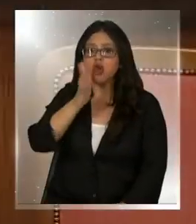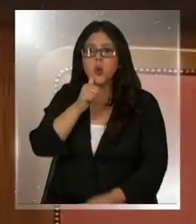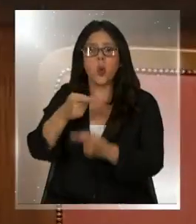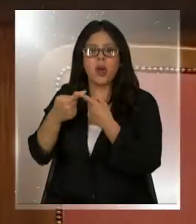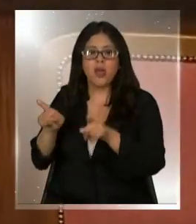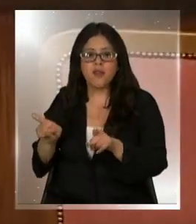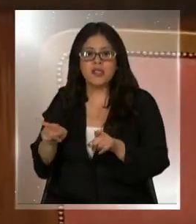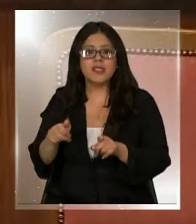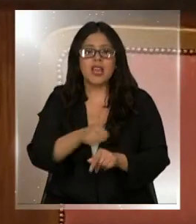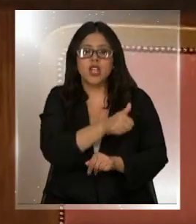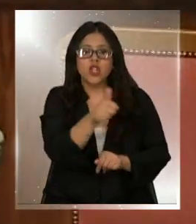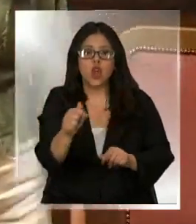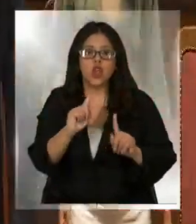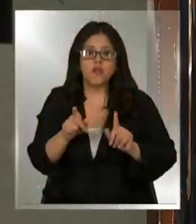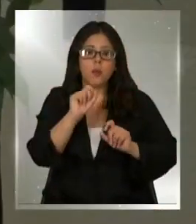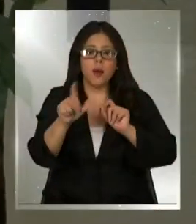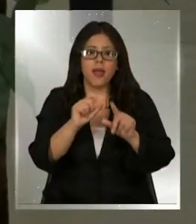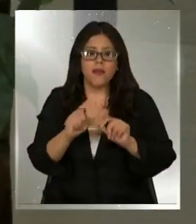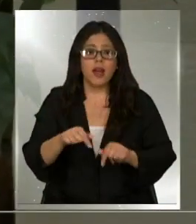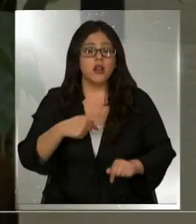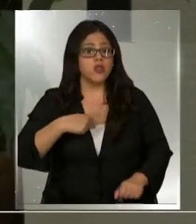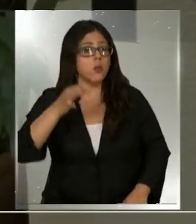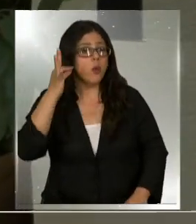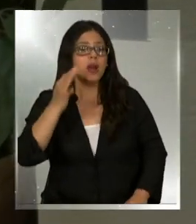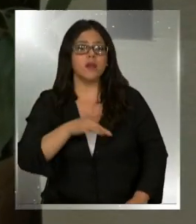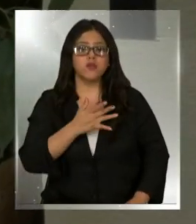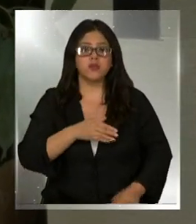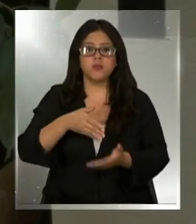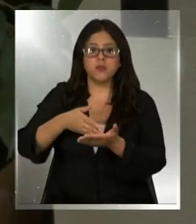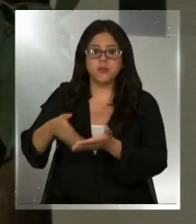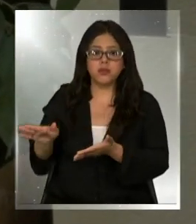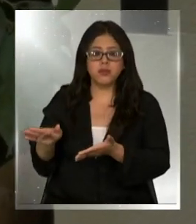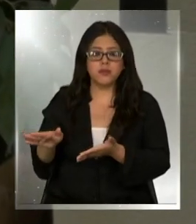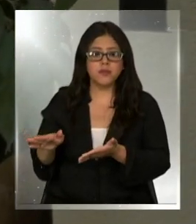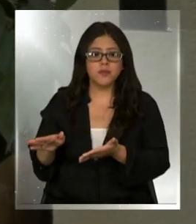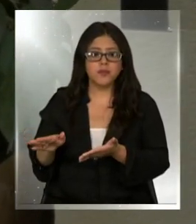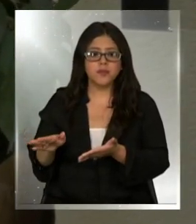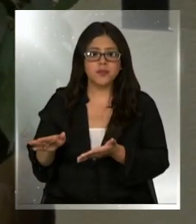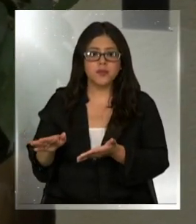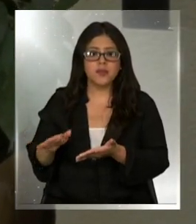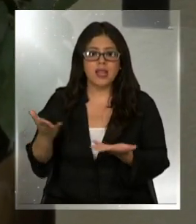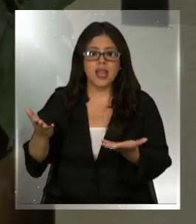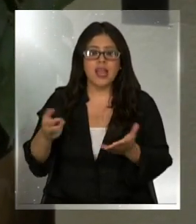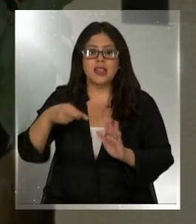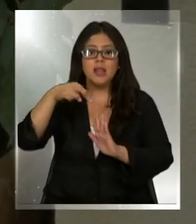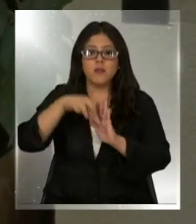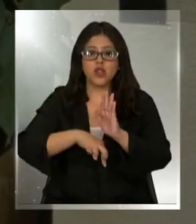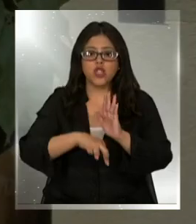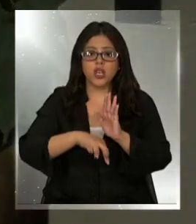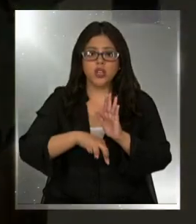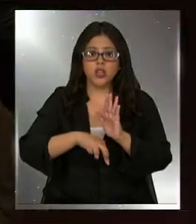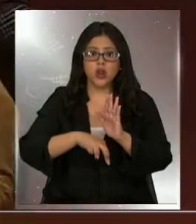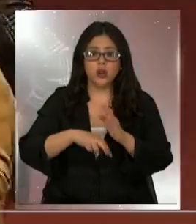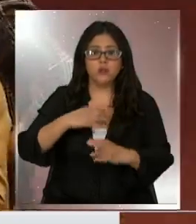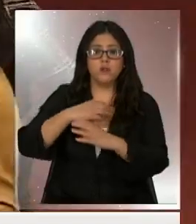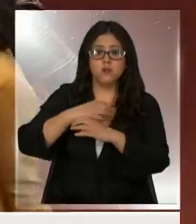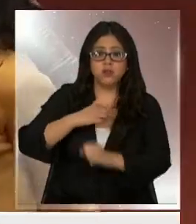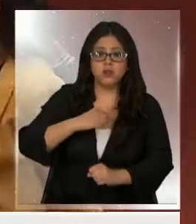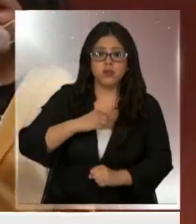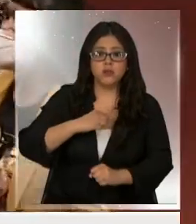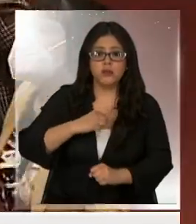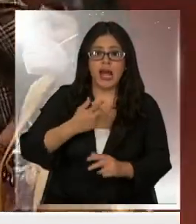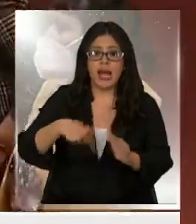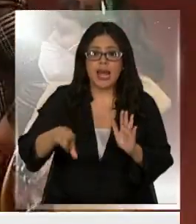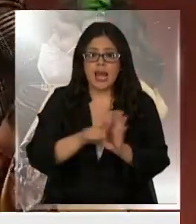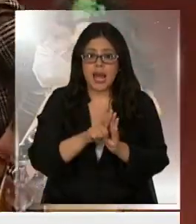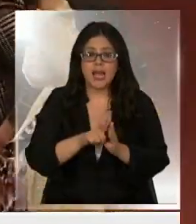y todos debiéramos defenderla. Como mujer lamento el rechazo en particular del proyecto de despenalización del aborto. Dos veces